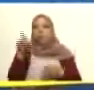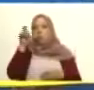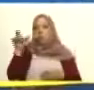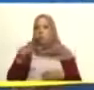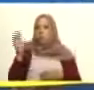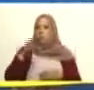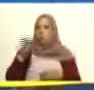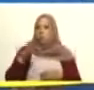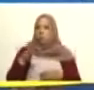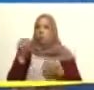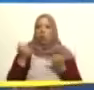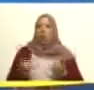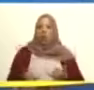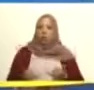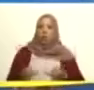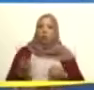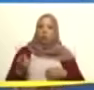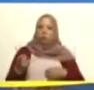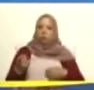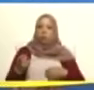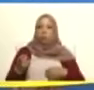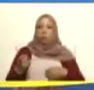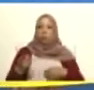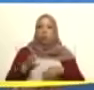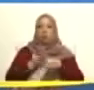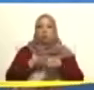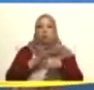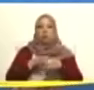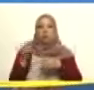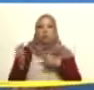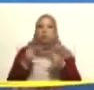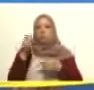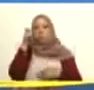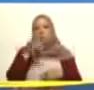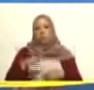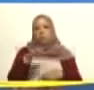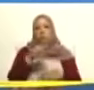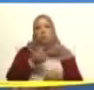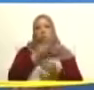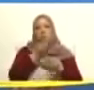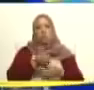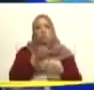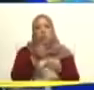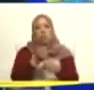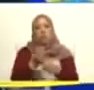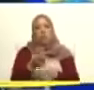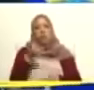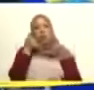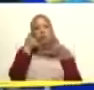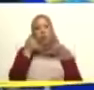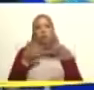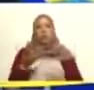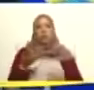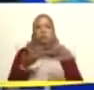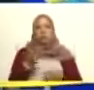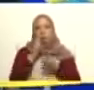Ahora, fíjense, me están llamando y me están poniendo mensajes ahí en mi teléfono. Yo respondo todos los